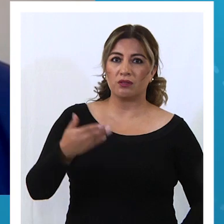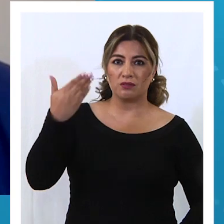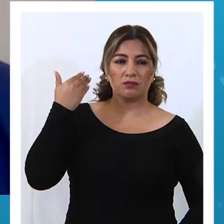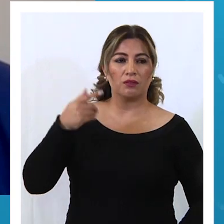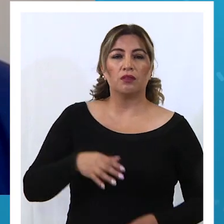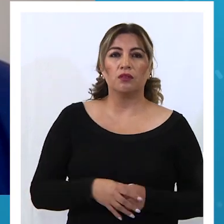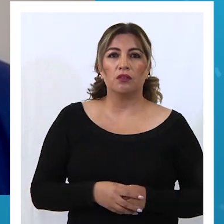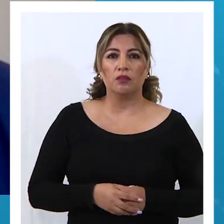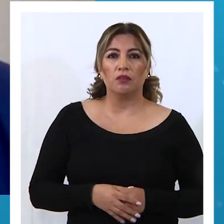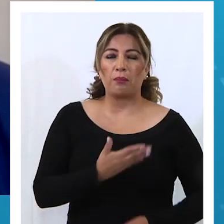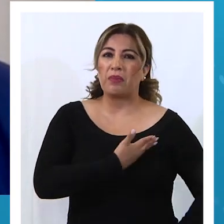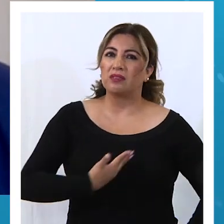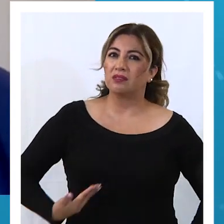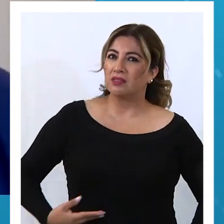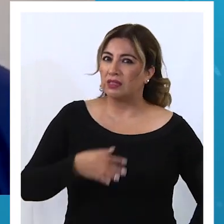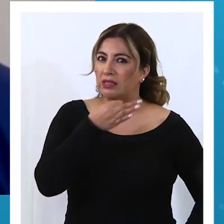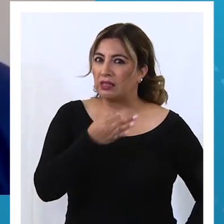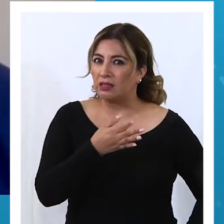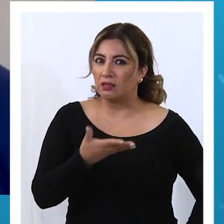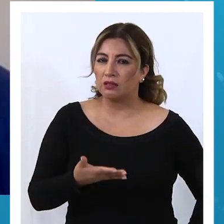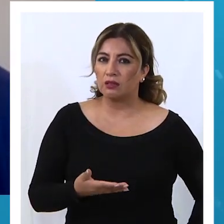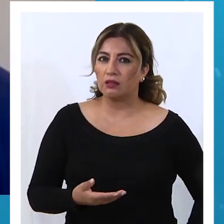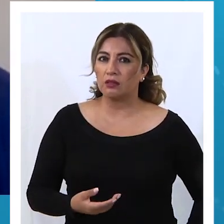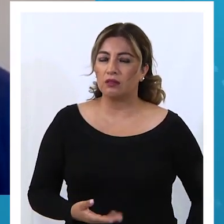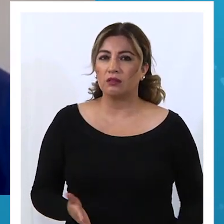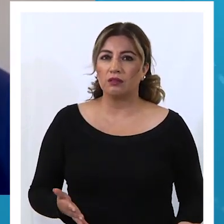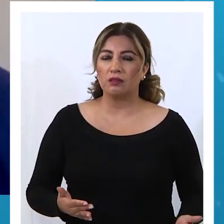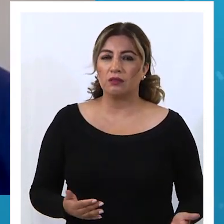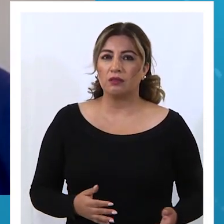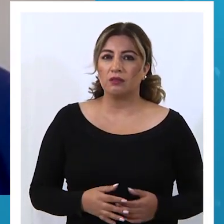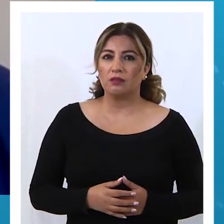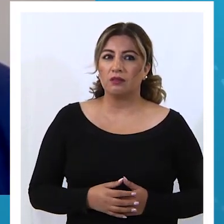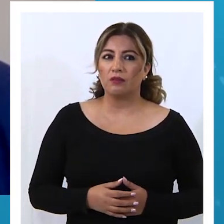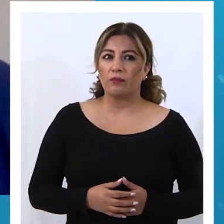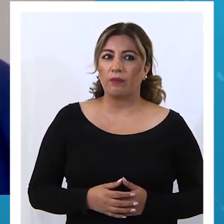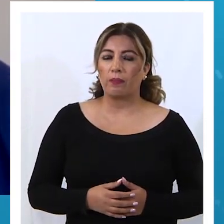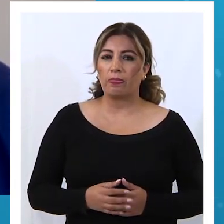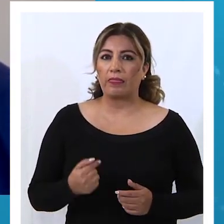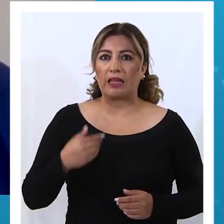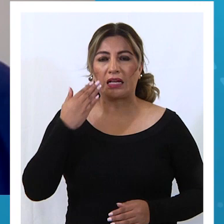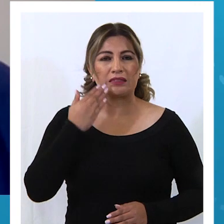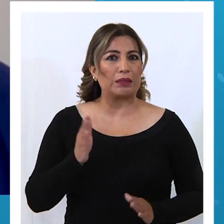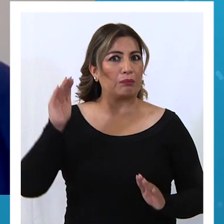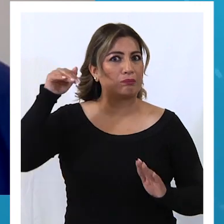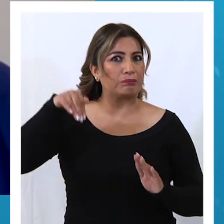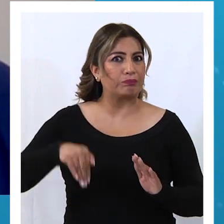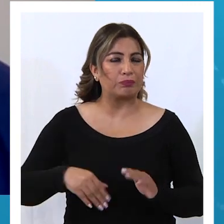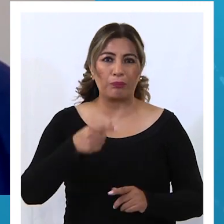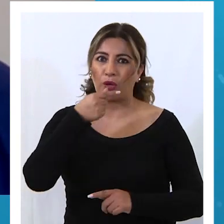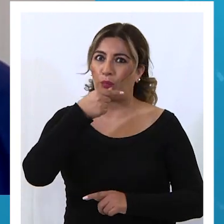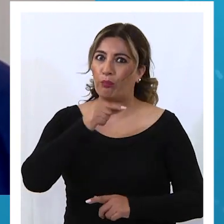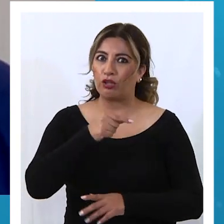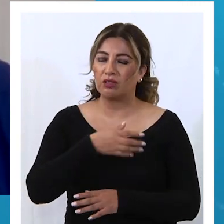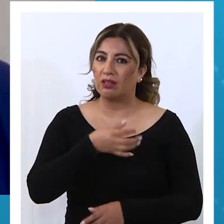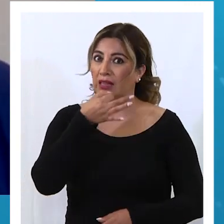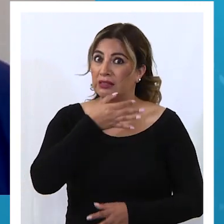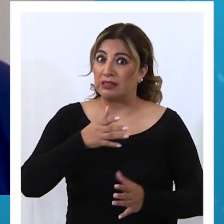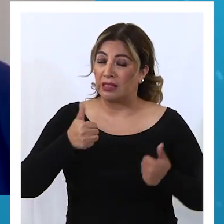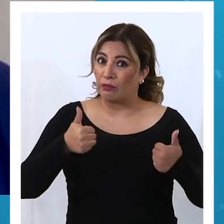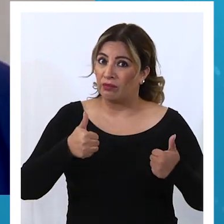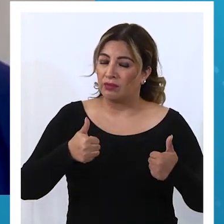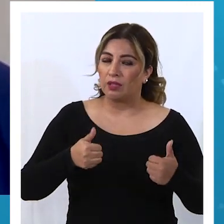el presidente en Chile hablaba de que estamos orgullosos de mantener esto a cuesta abajo y era como muy pronto para cantar